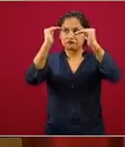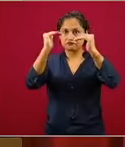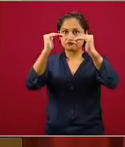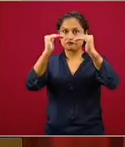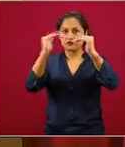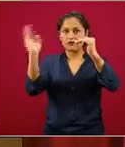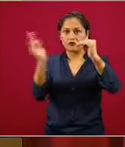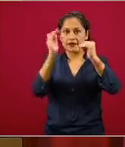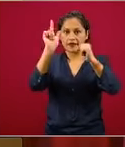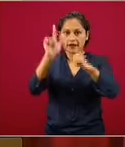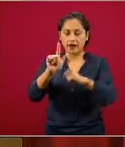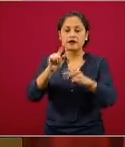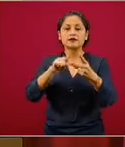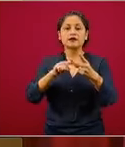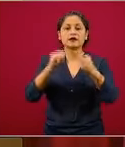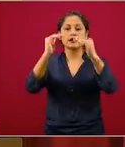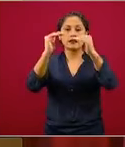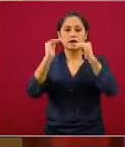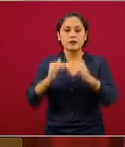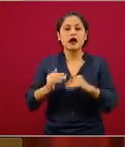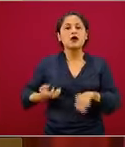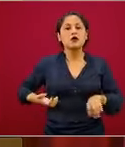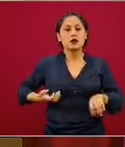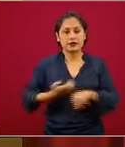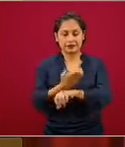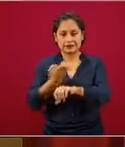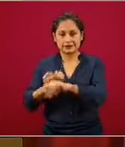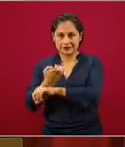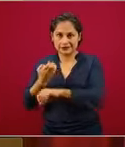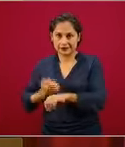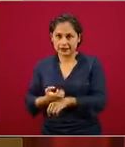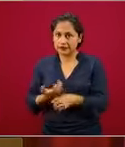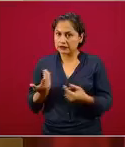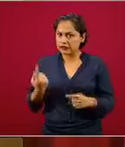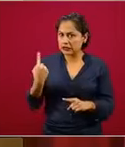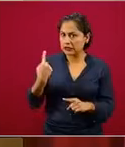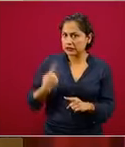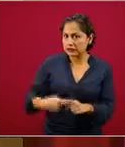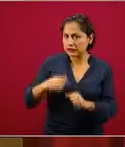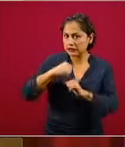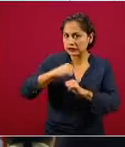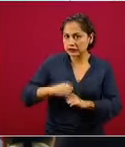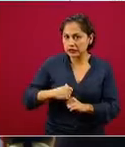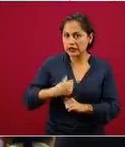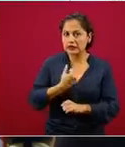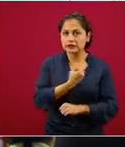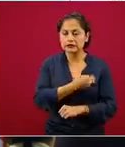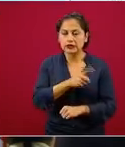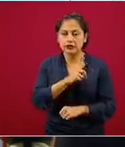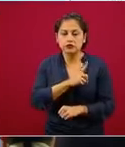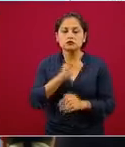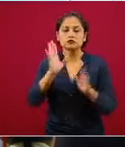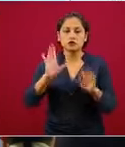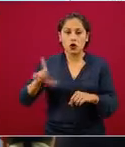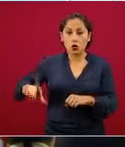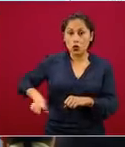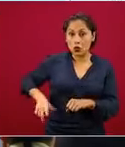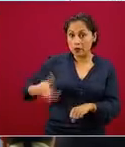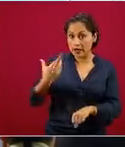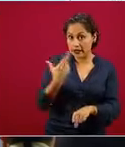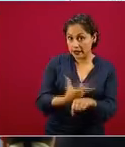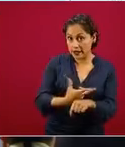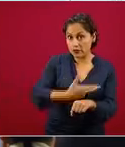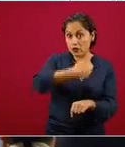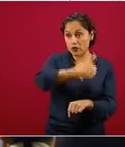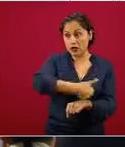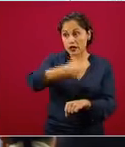y los gobernadores, como autoridad sanitaria, indiscutiblemente auxiliados por el conocimiento técnico especializado de